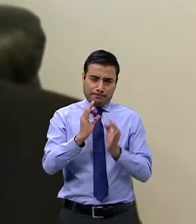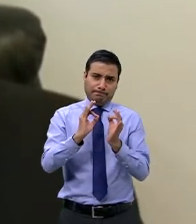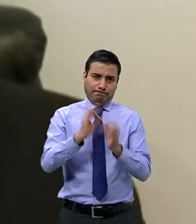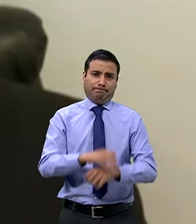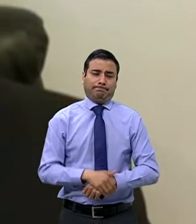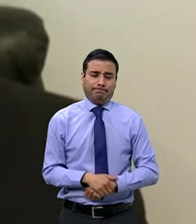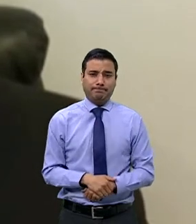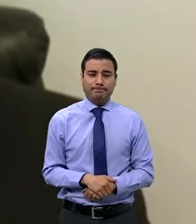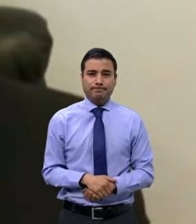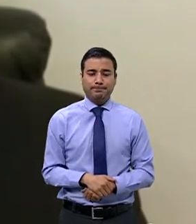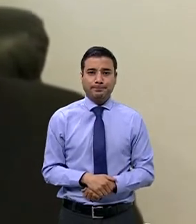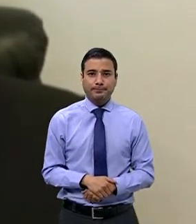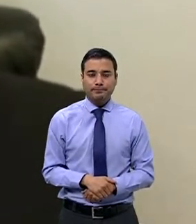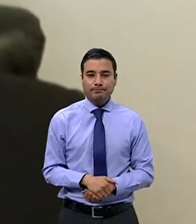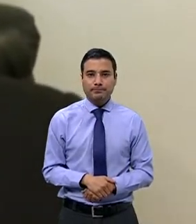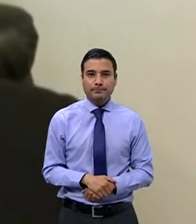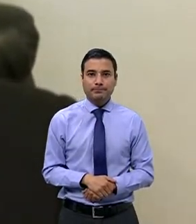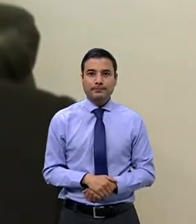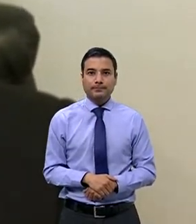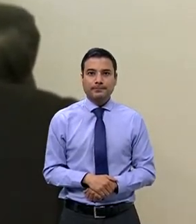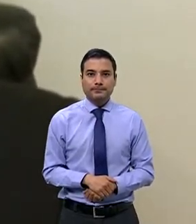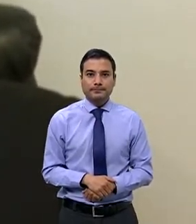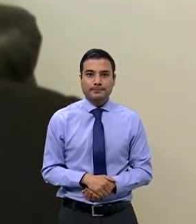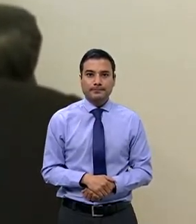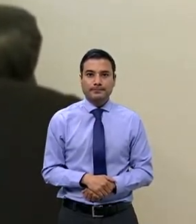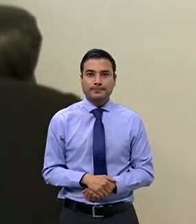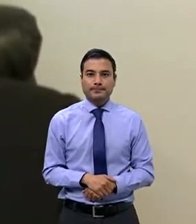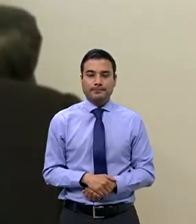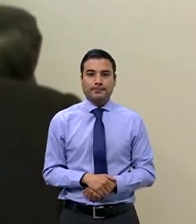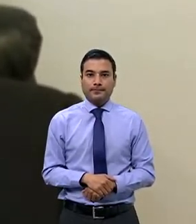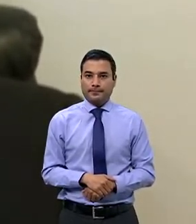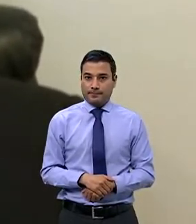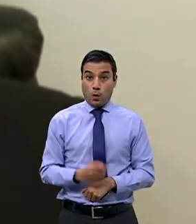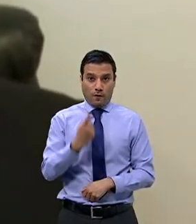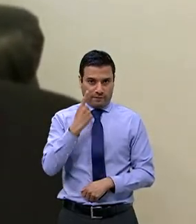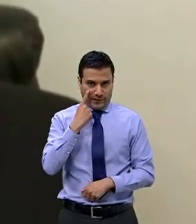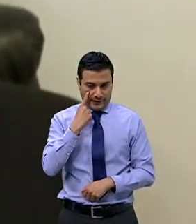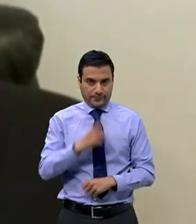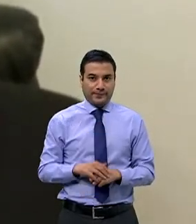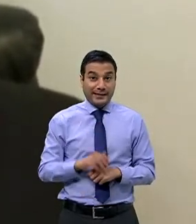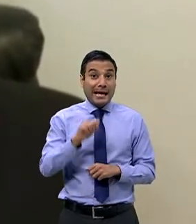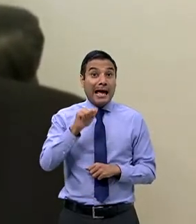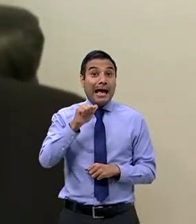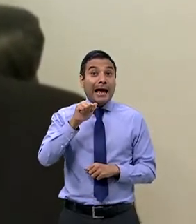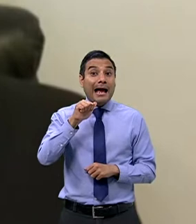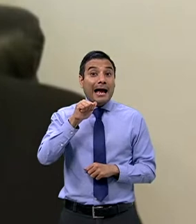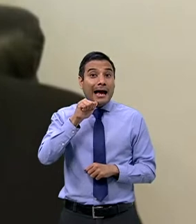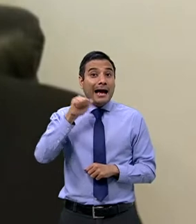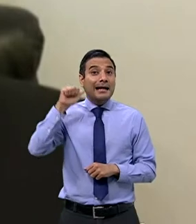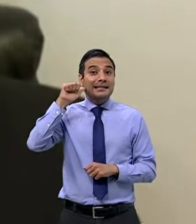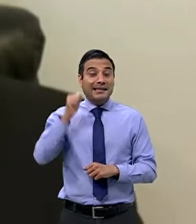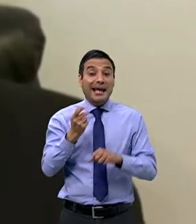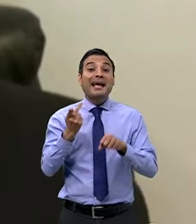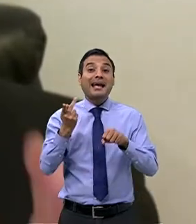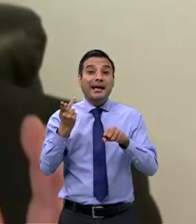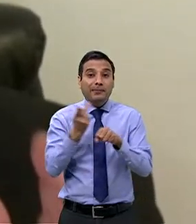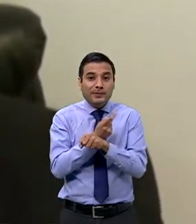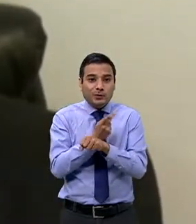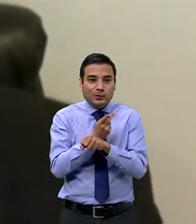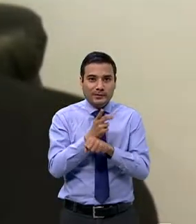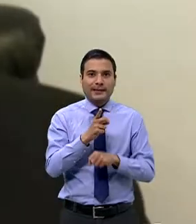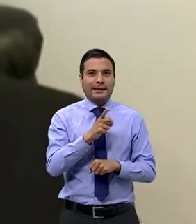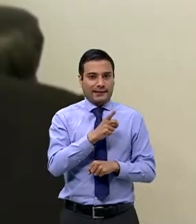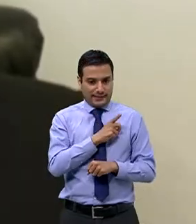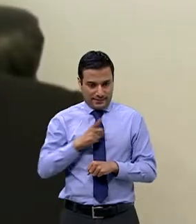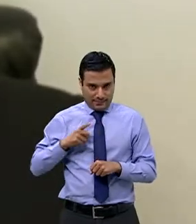y hay que ver lo que dijeron y lo que no dijeron los ciudadanos el día de ayer esa es la parte en donde